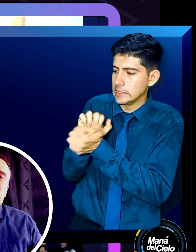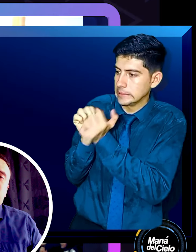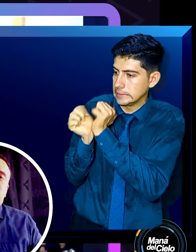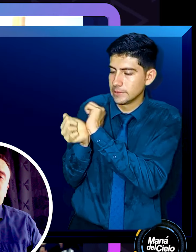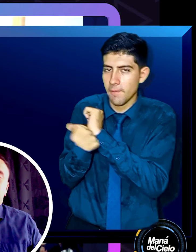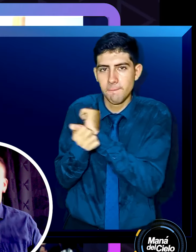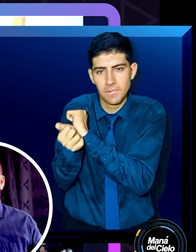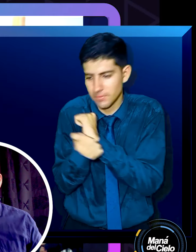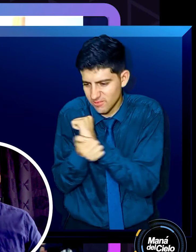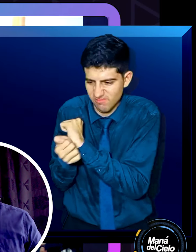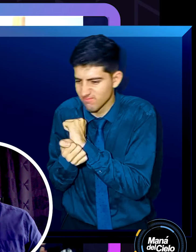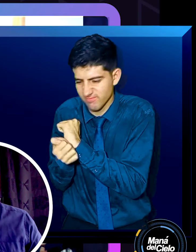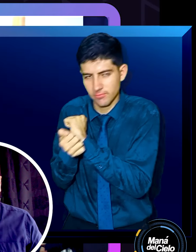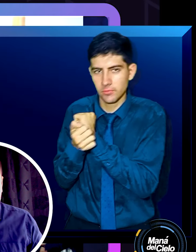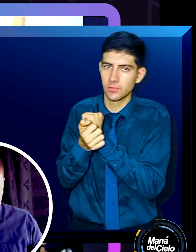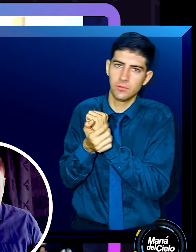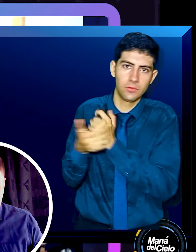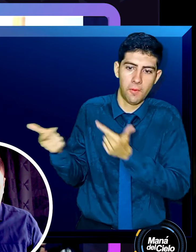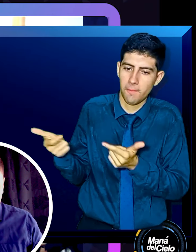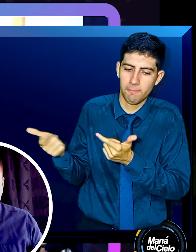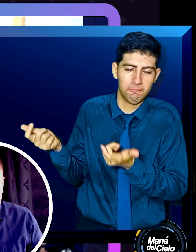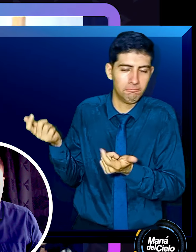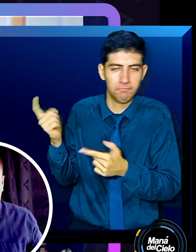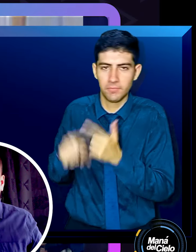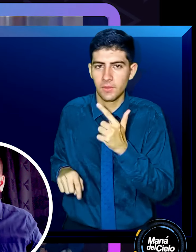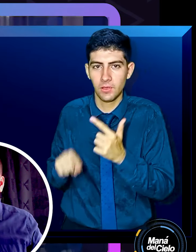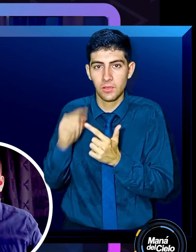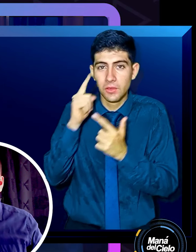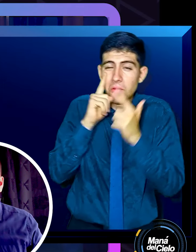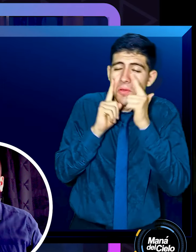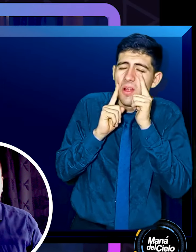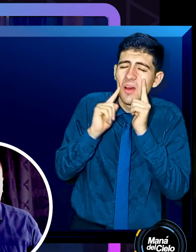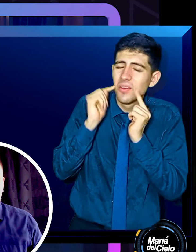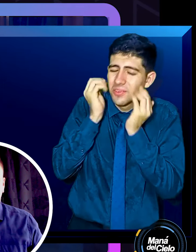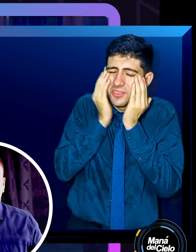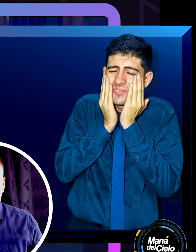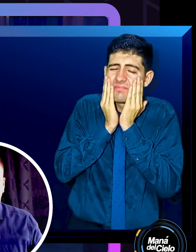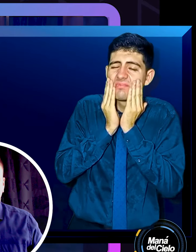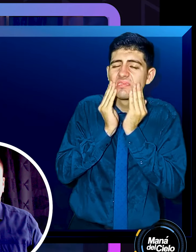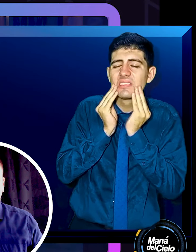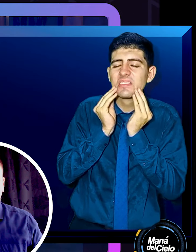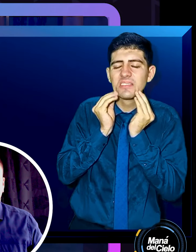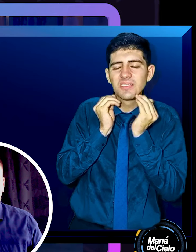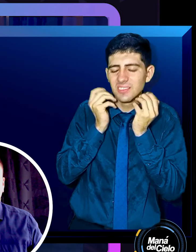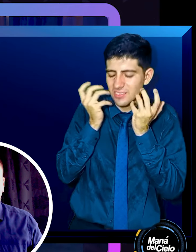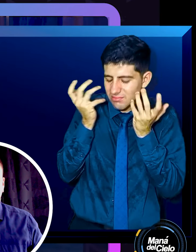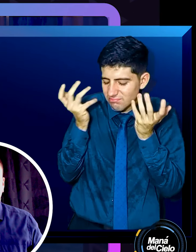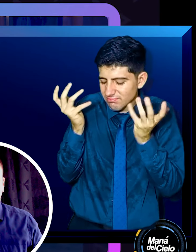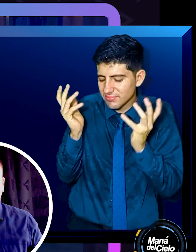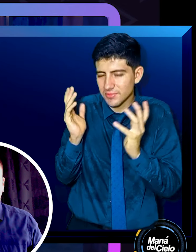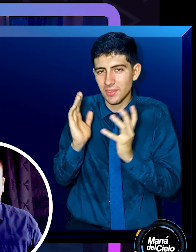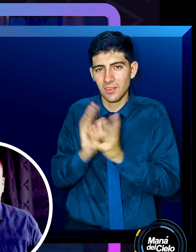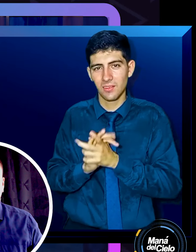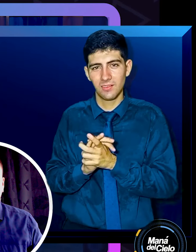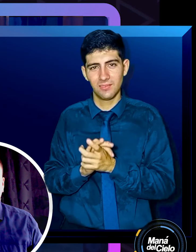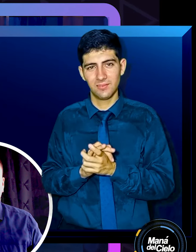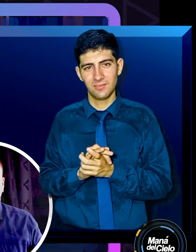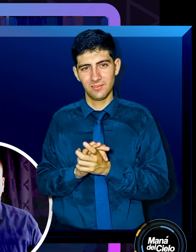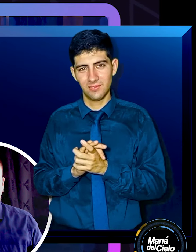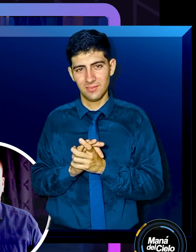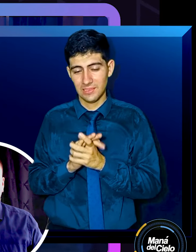Y entonces todas las lágrimas mías se le ensuciaban y las de ella me ensuciaban. Y quítate, nada, no se quita.